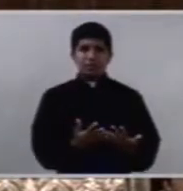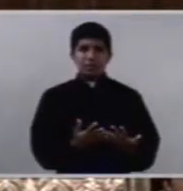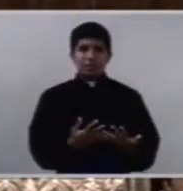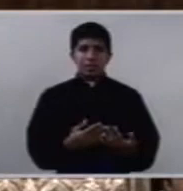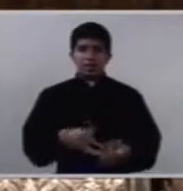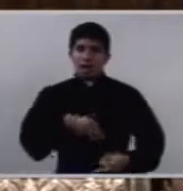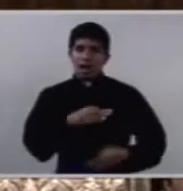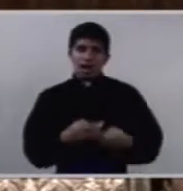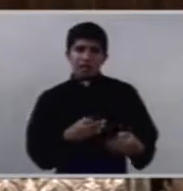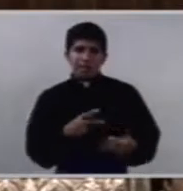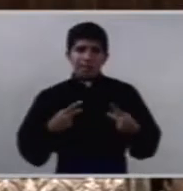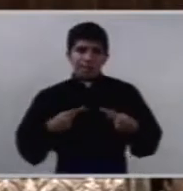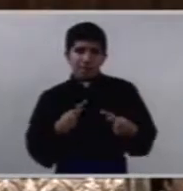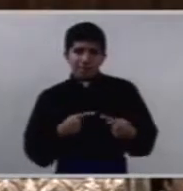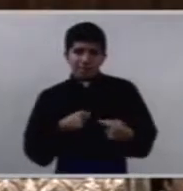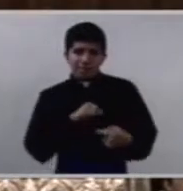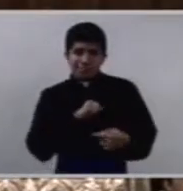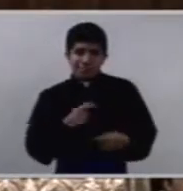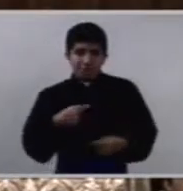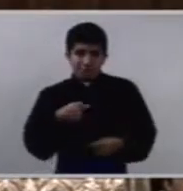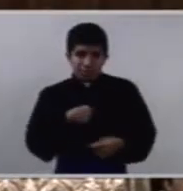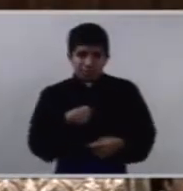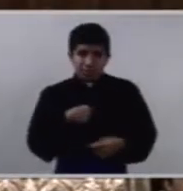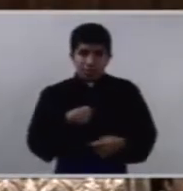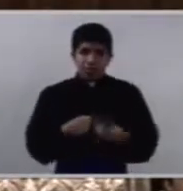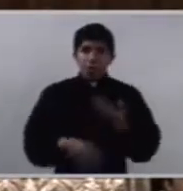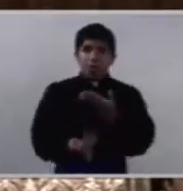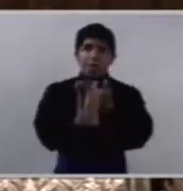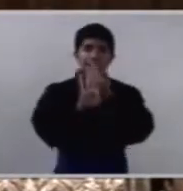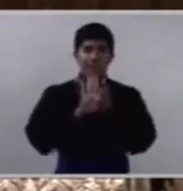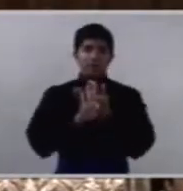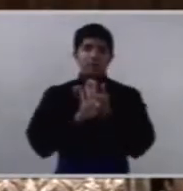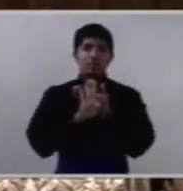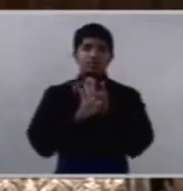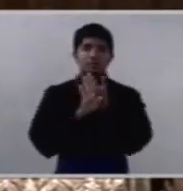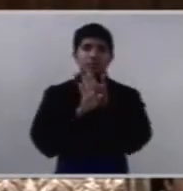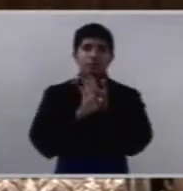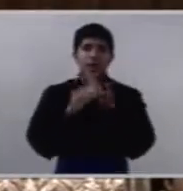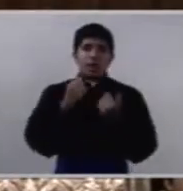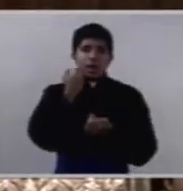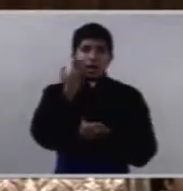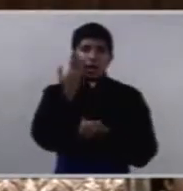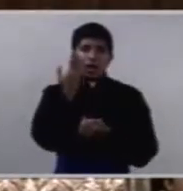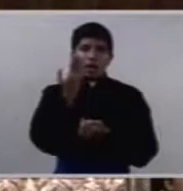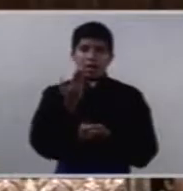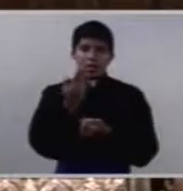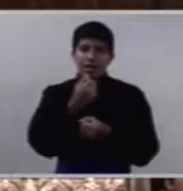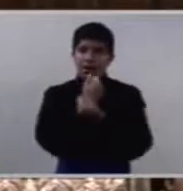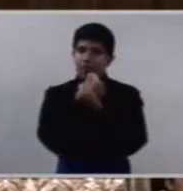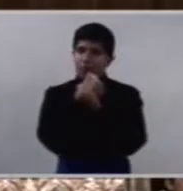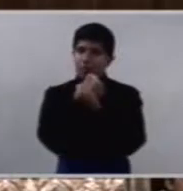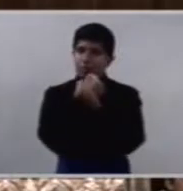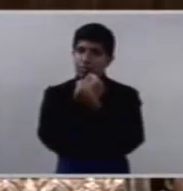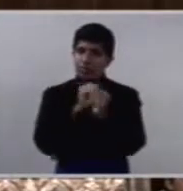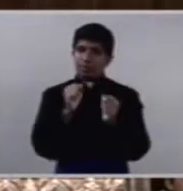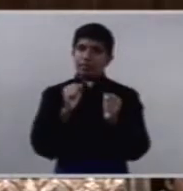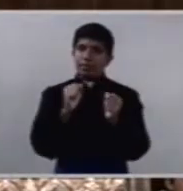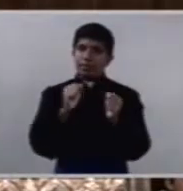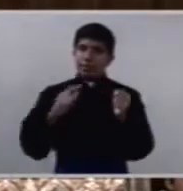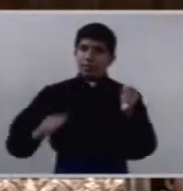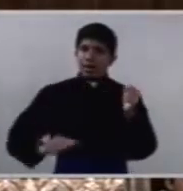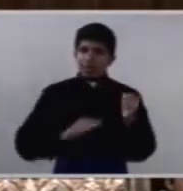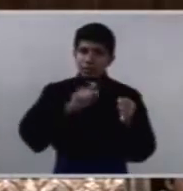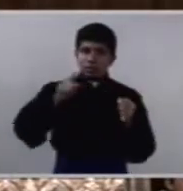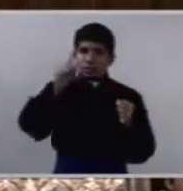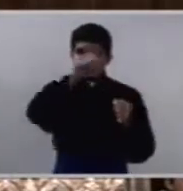hecho un daño o nos ha ofendido. Queremos romper ese